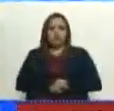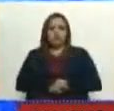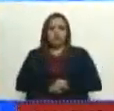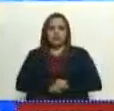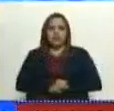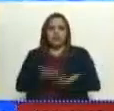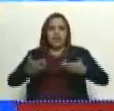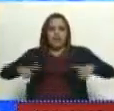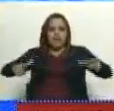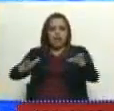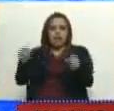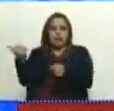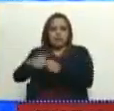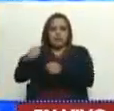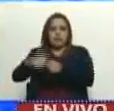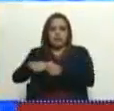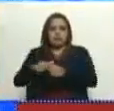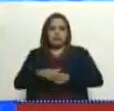del lago de Maracaibo.